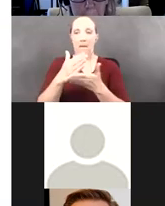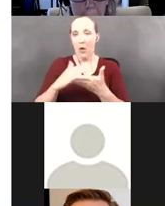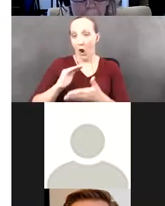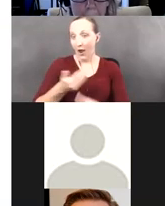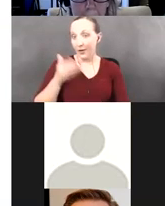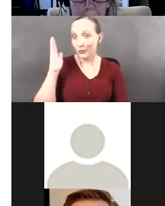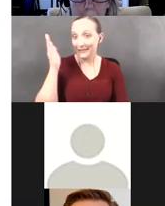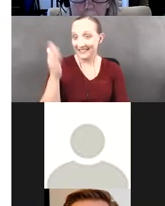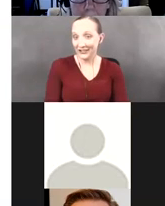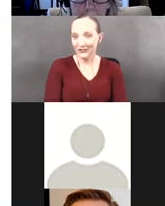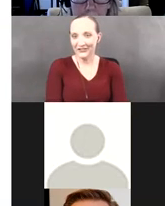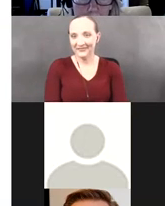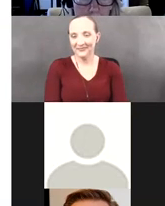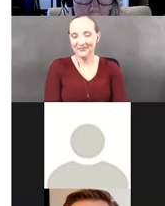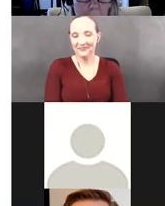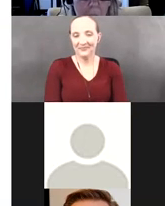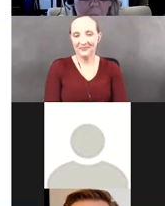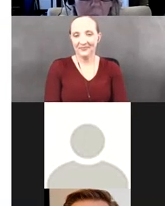de nuestra presentación.